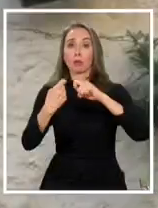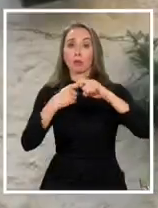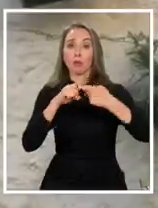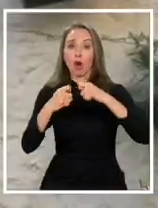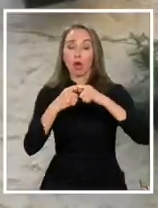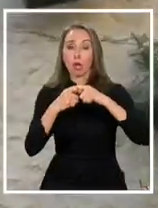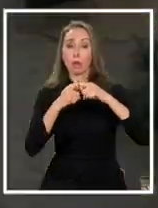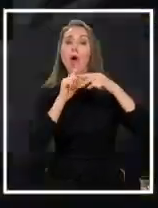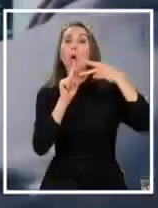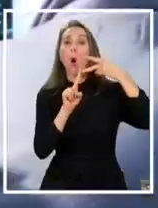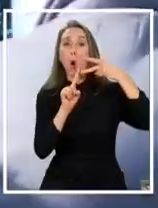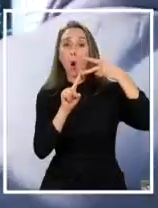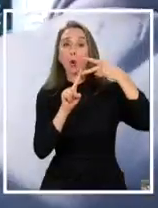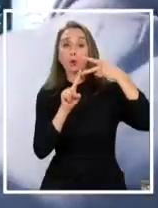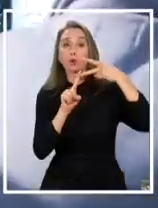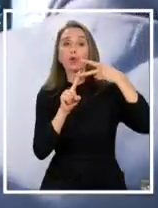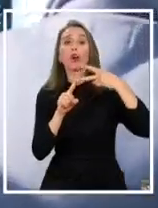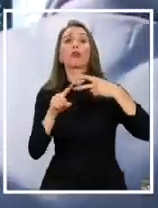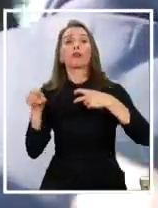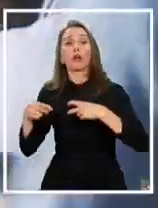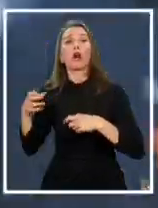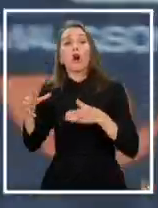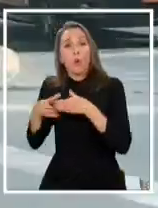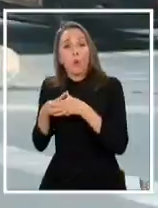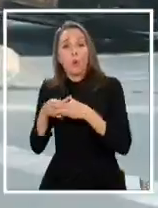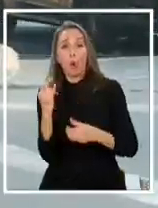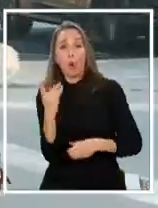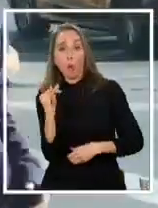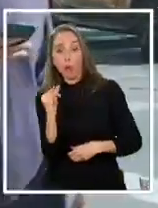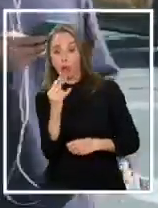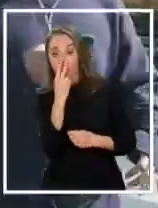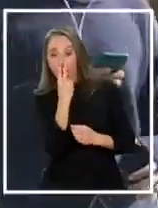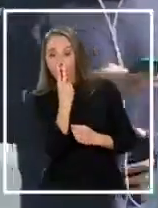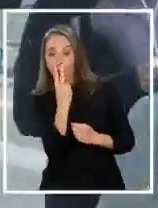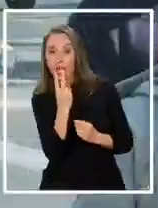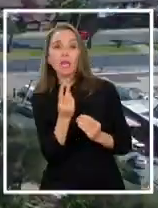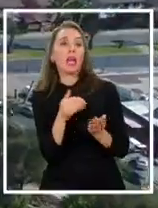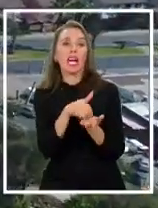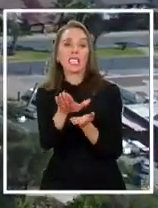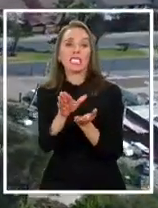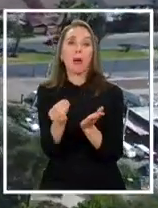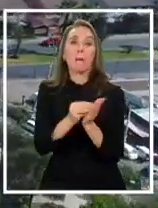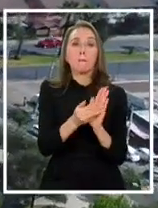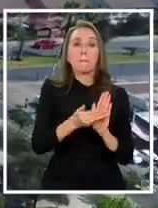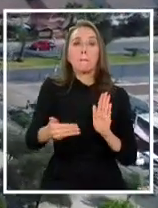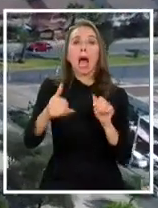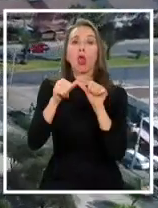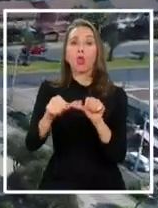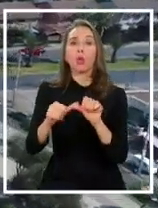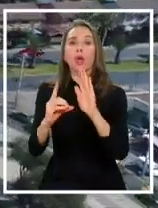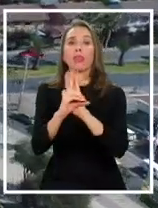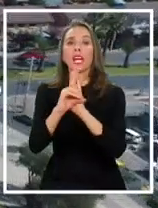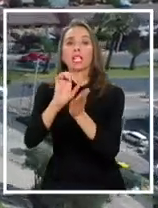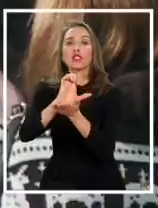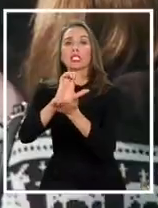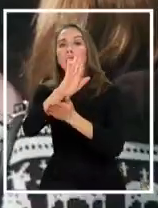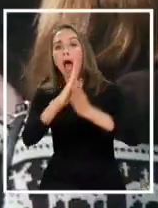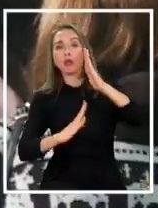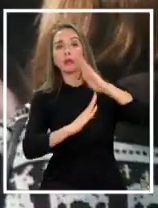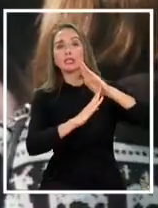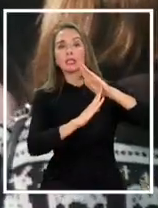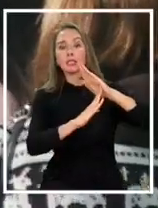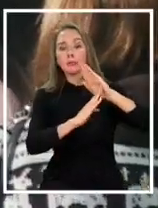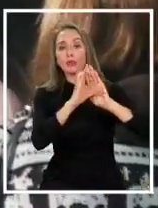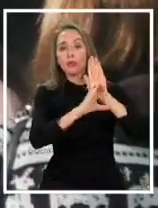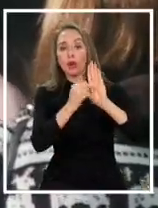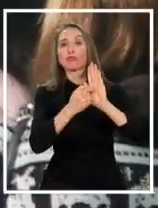y otro elemento, porque los gremialistas además analizan rechazar la extensión del estado de excepción, el hecho por el que hoy se habló